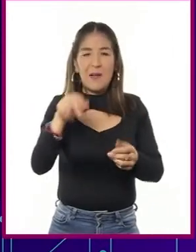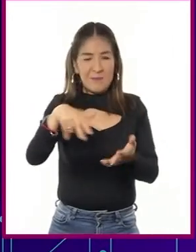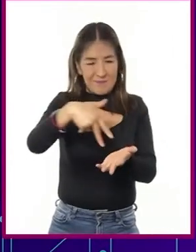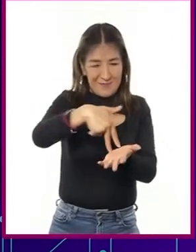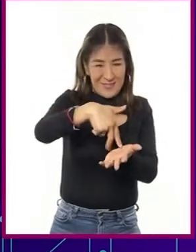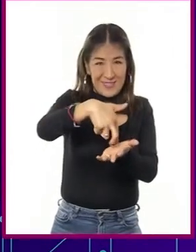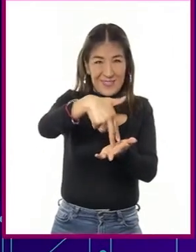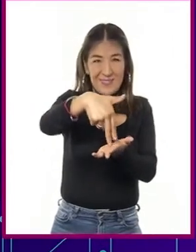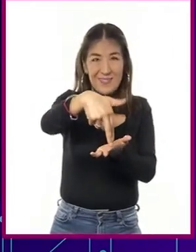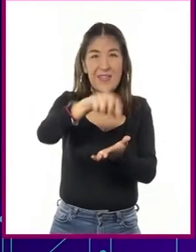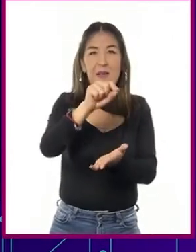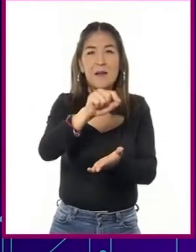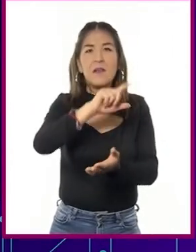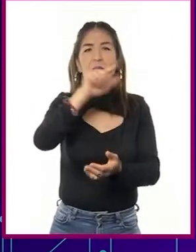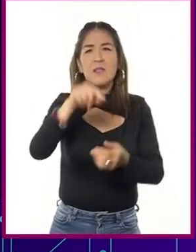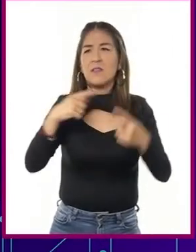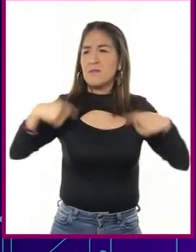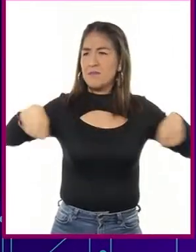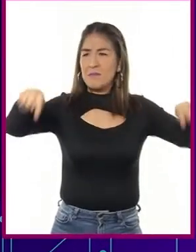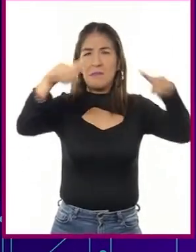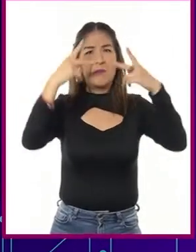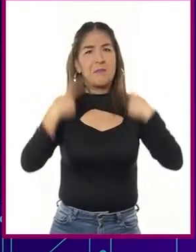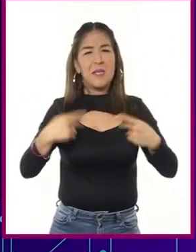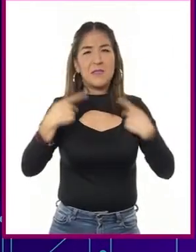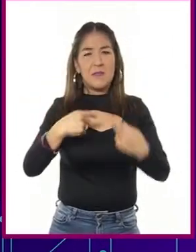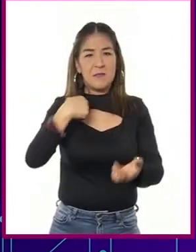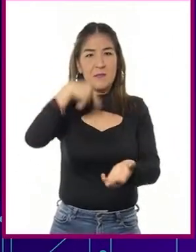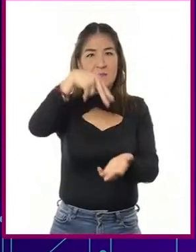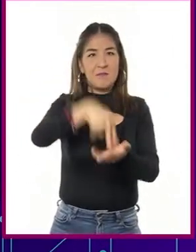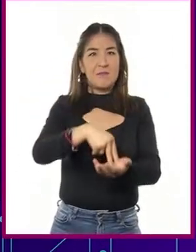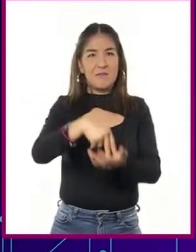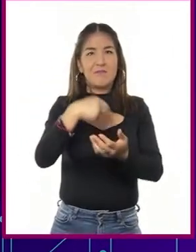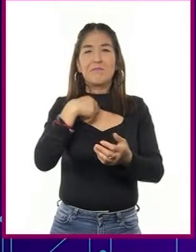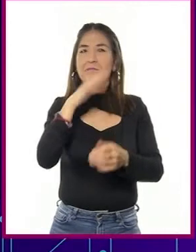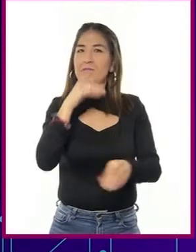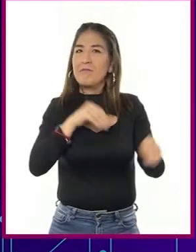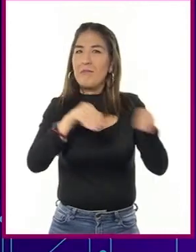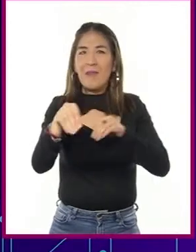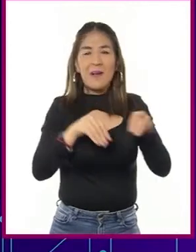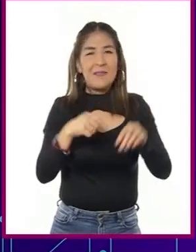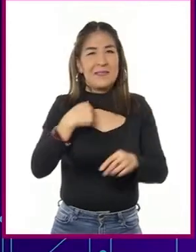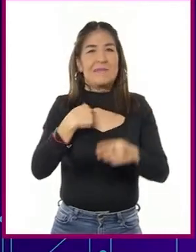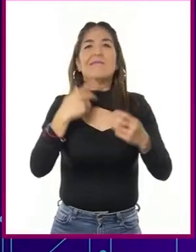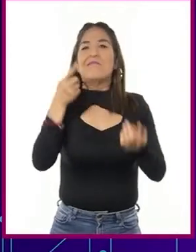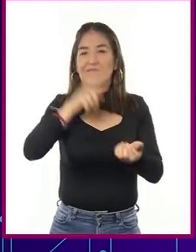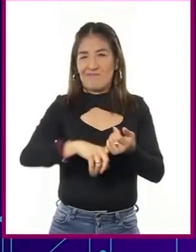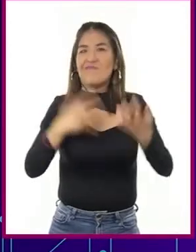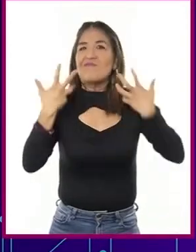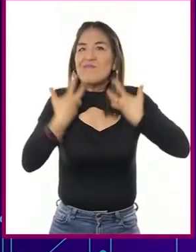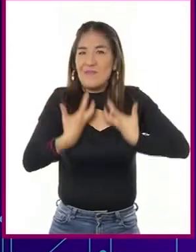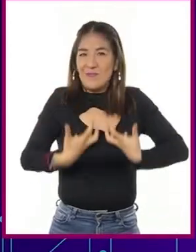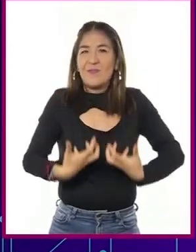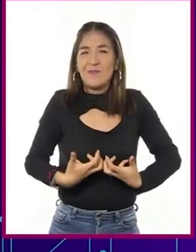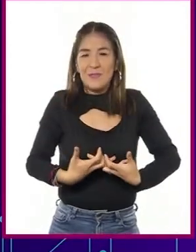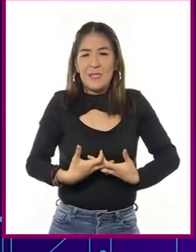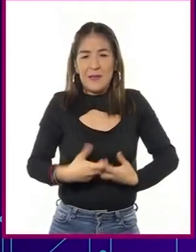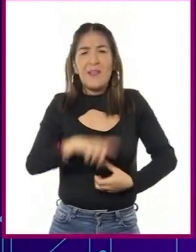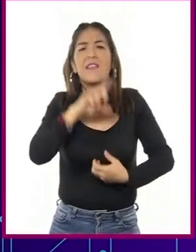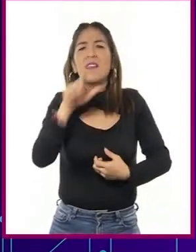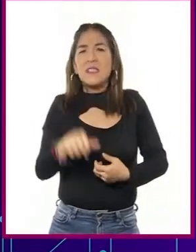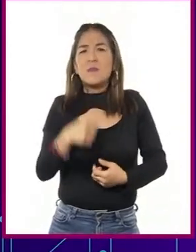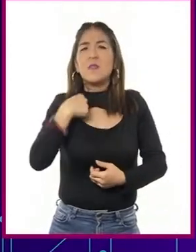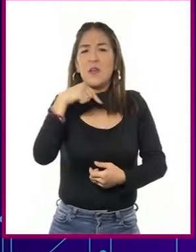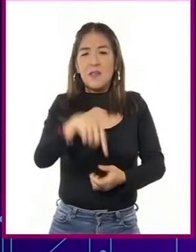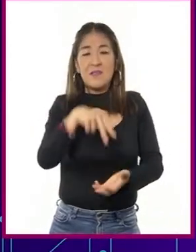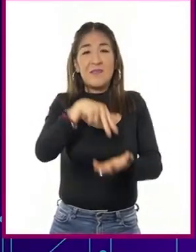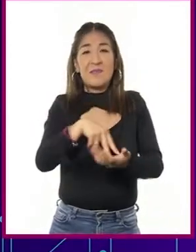y me senté en medio de toda la gente porque no podía moverme. Estaba muy asustada. Ahí me quedé como